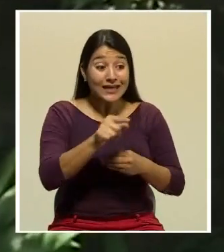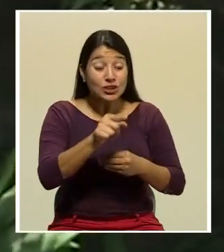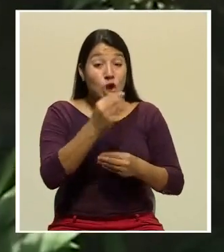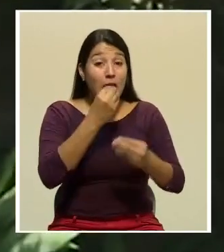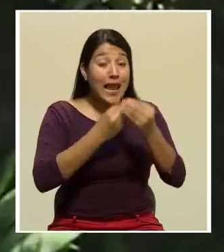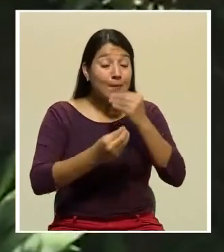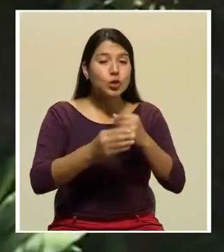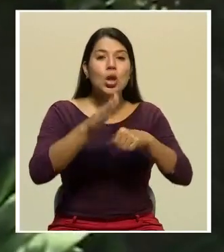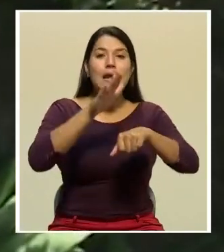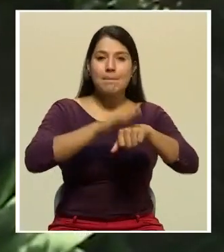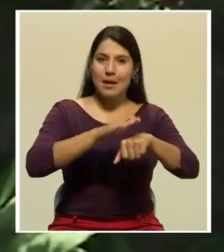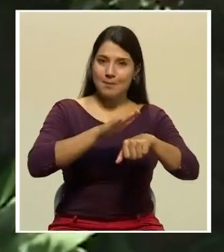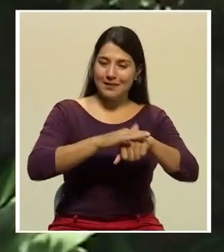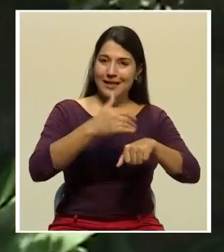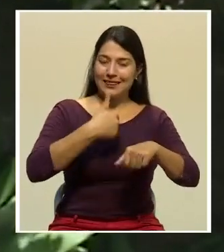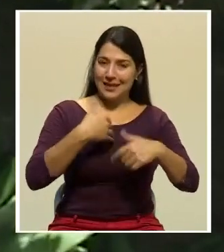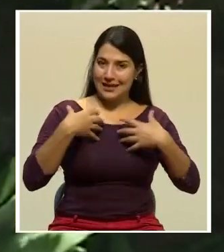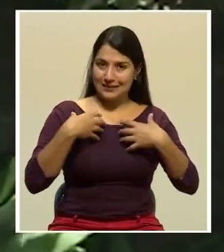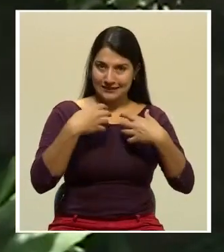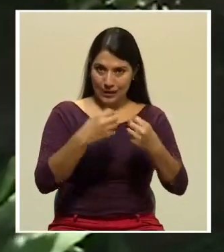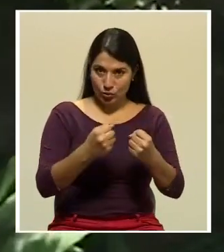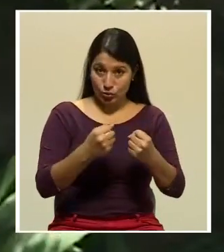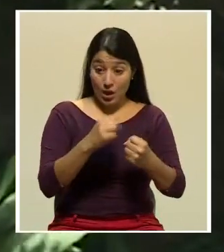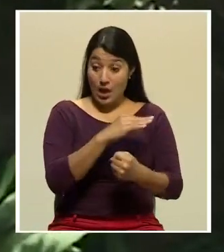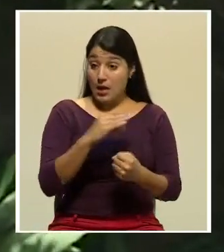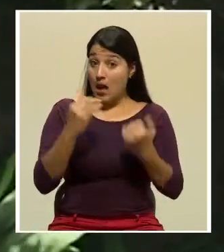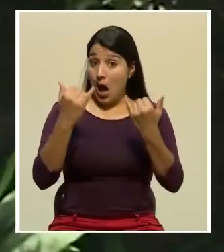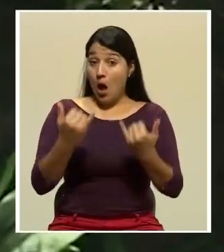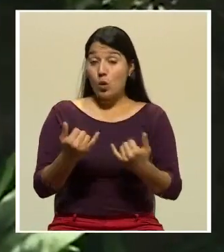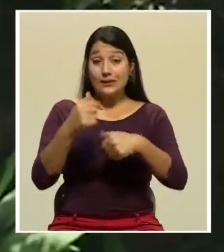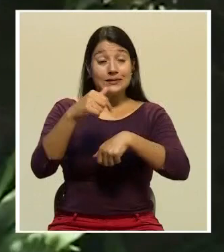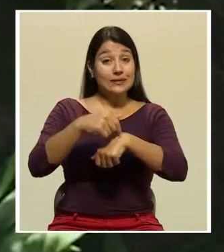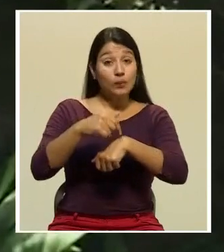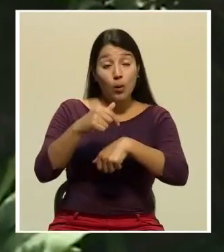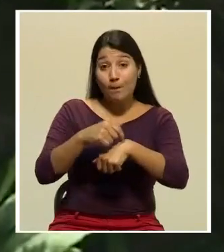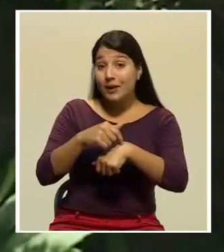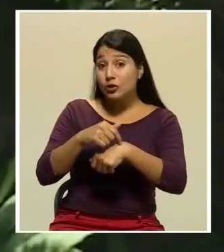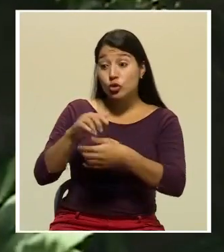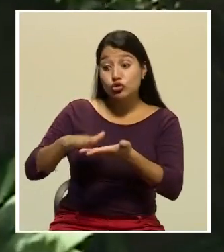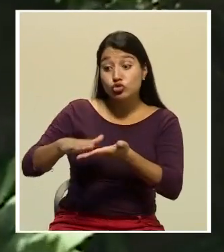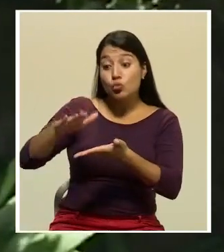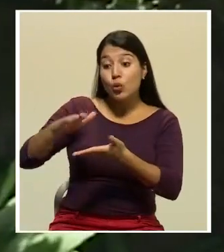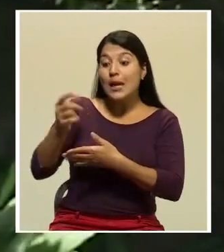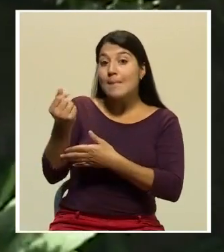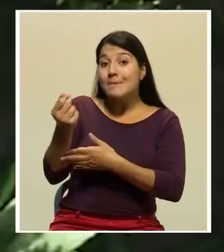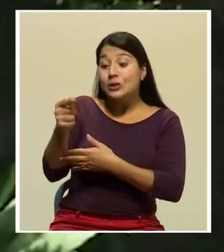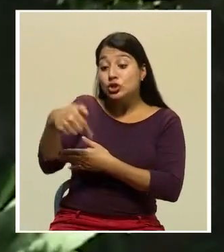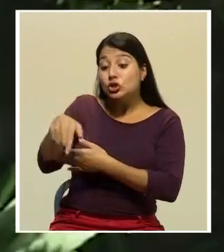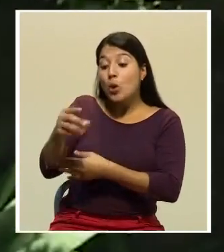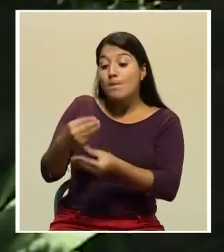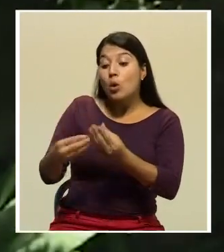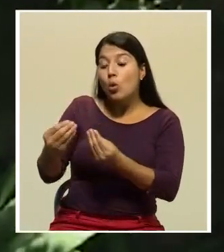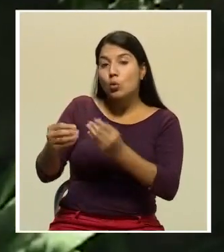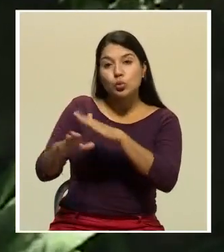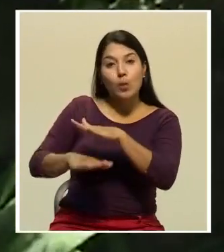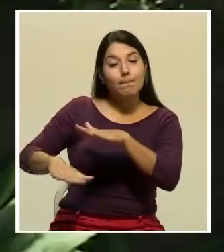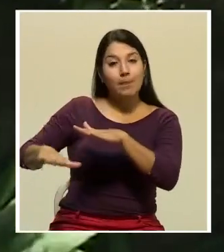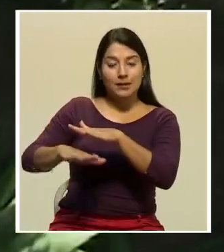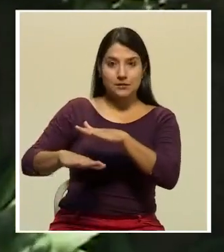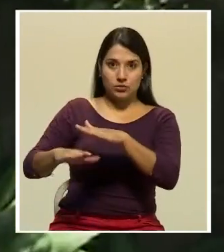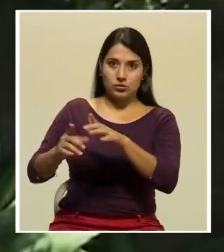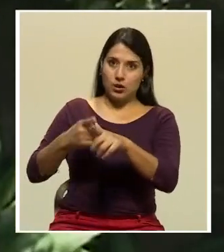que le favorezcan la salud. Y en este momento, pues el gravar la canasta básica trae consigo